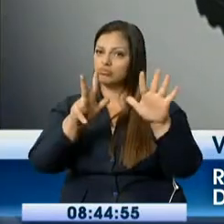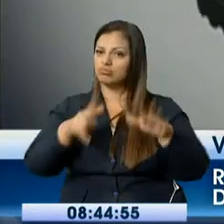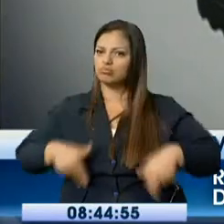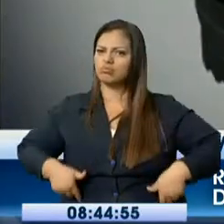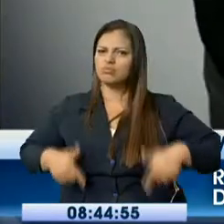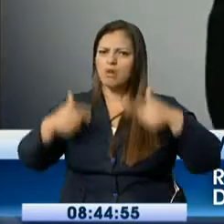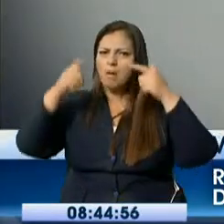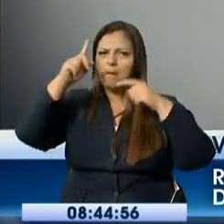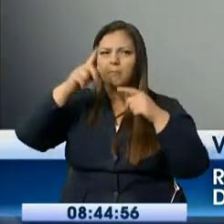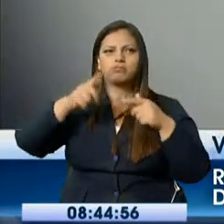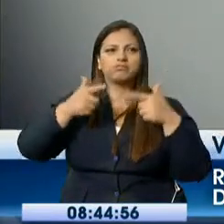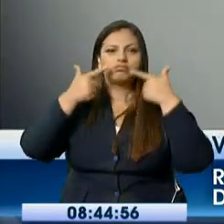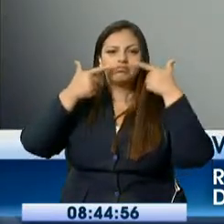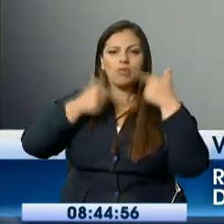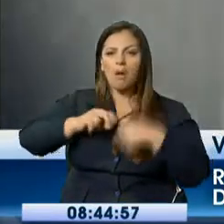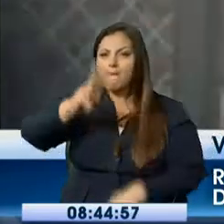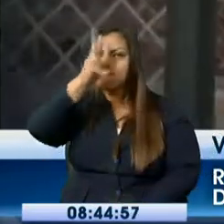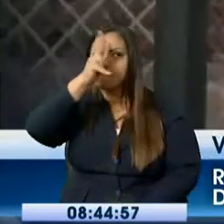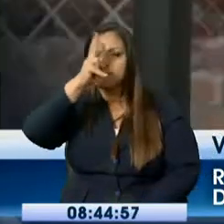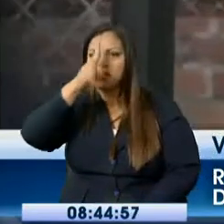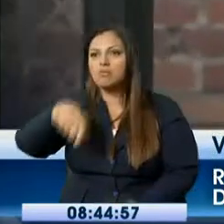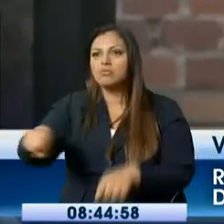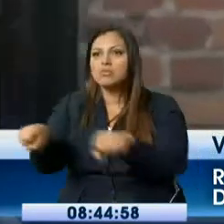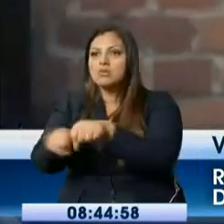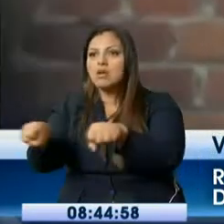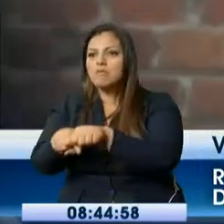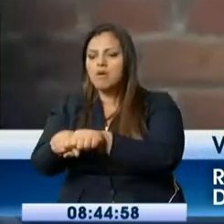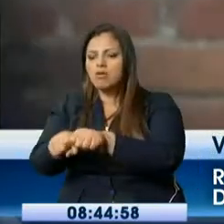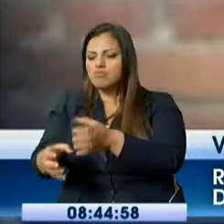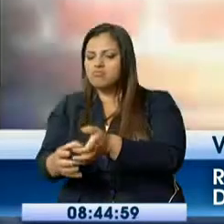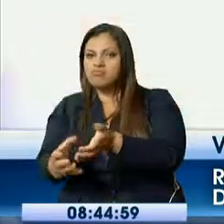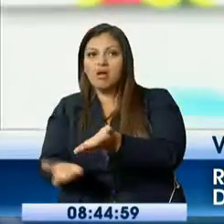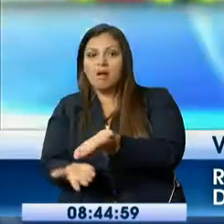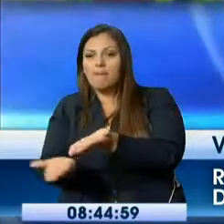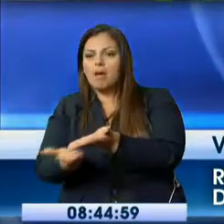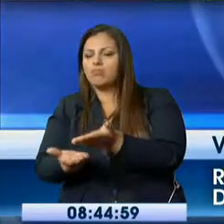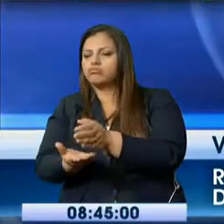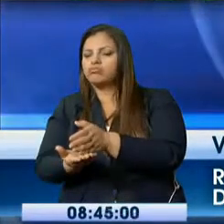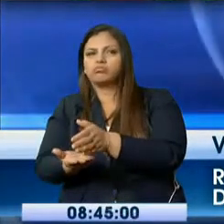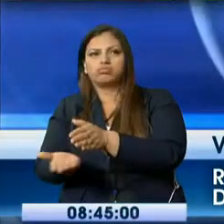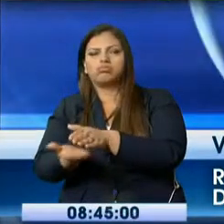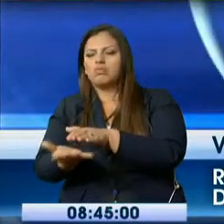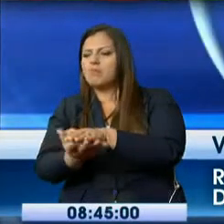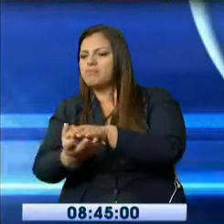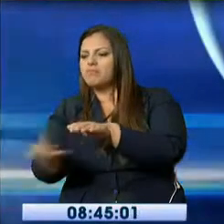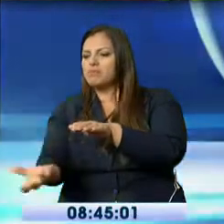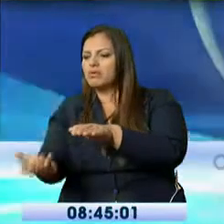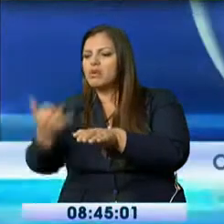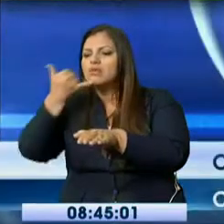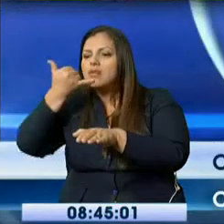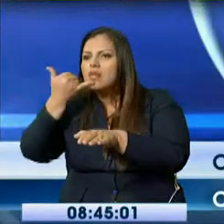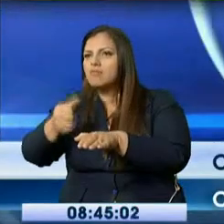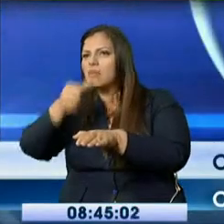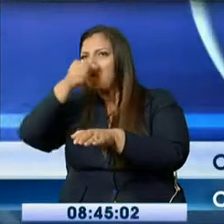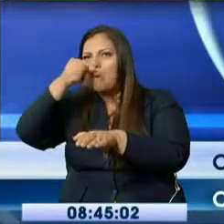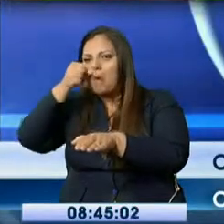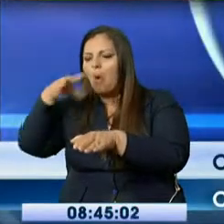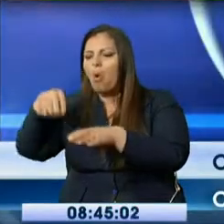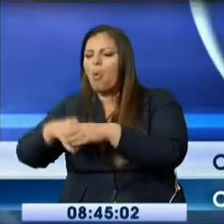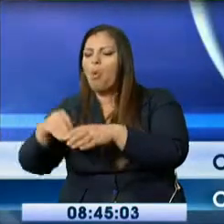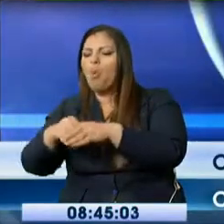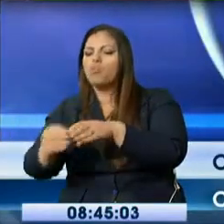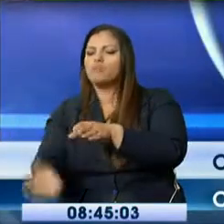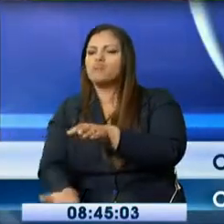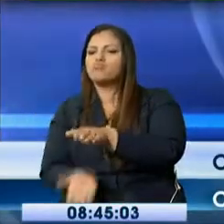modificaban sus botas para ingresar objetos prohibidos. Los mismos que toman contacto con el padre